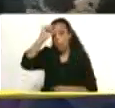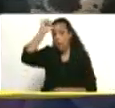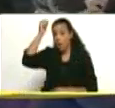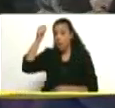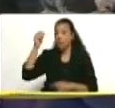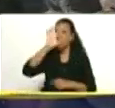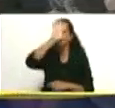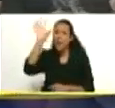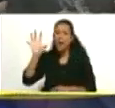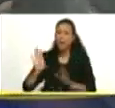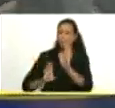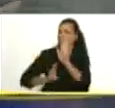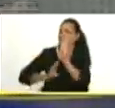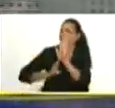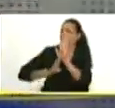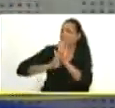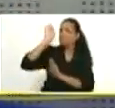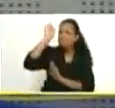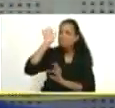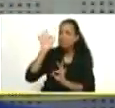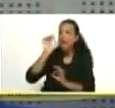entre otras, que